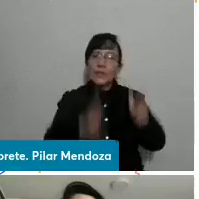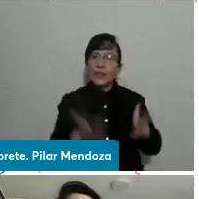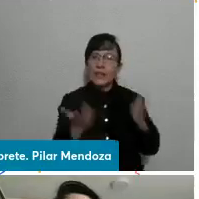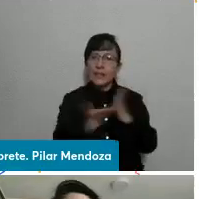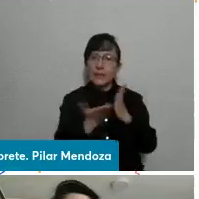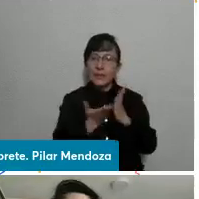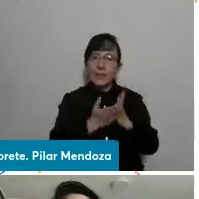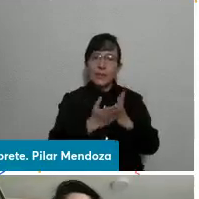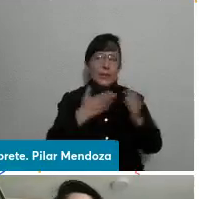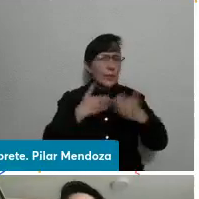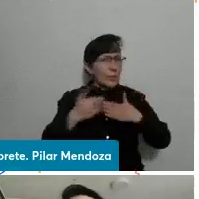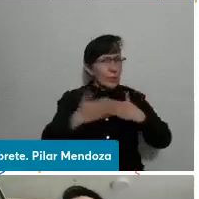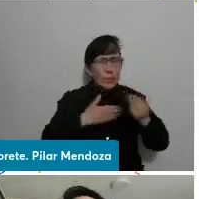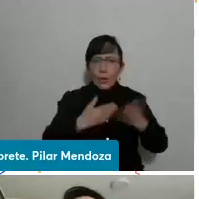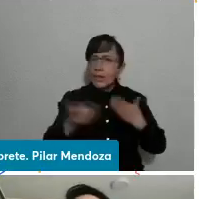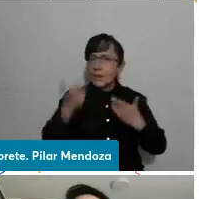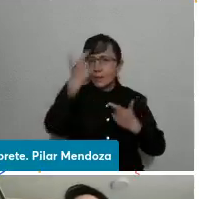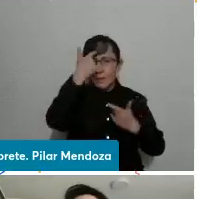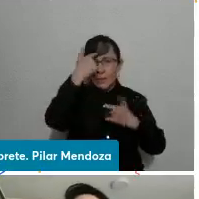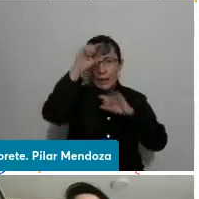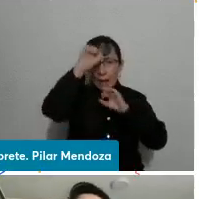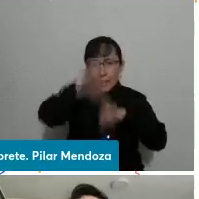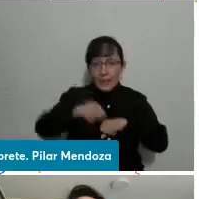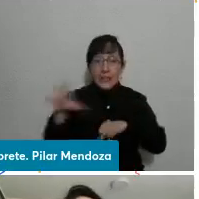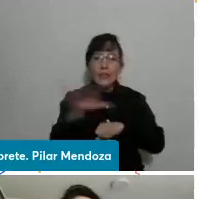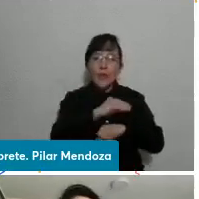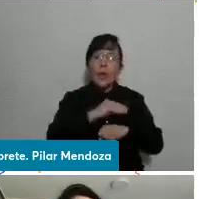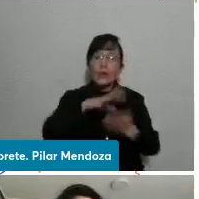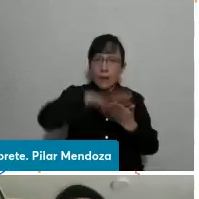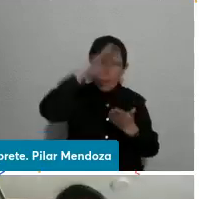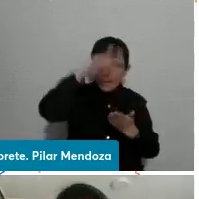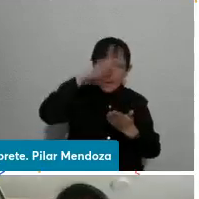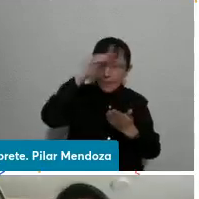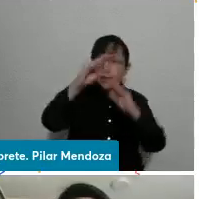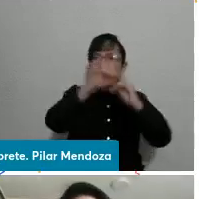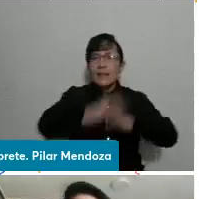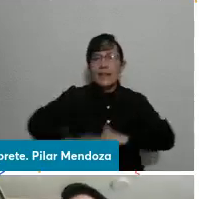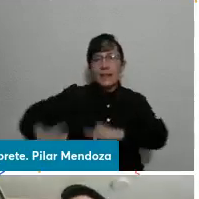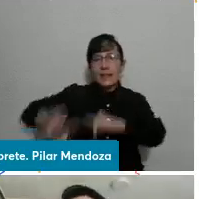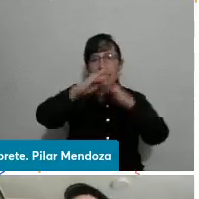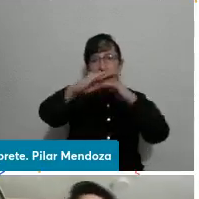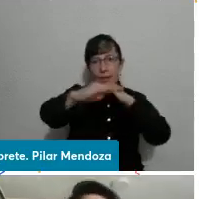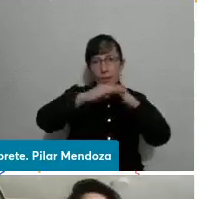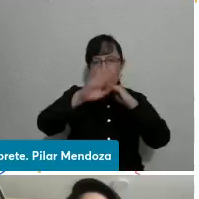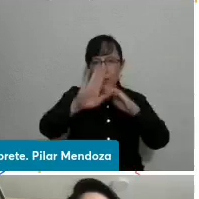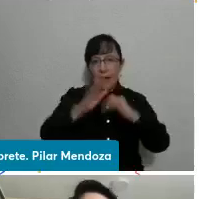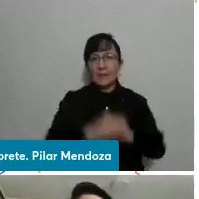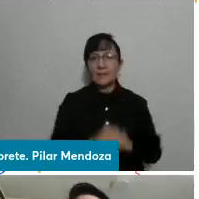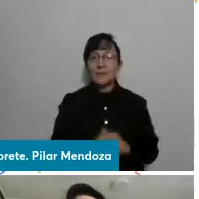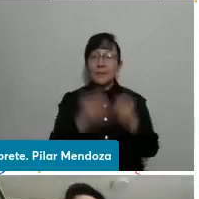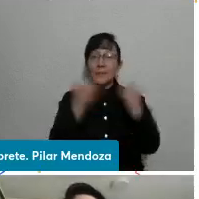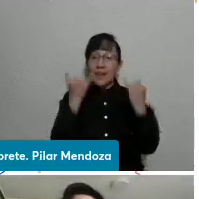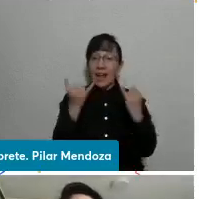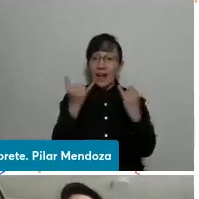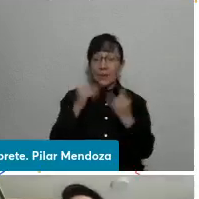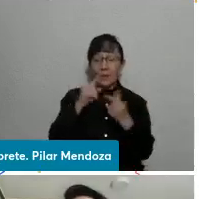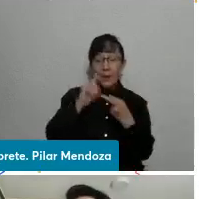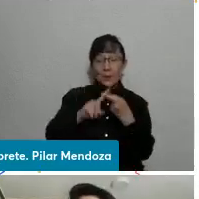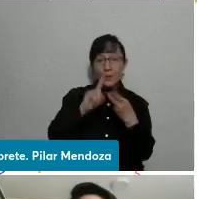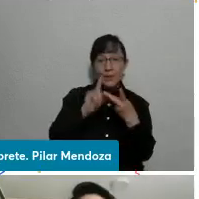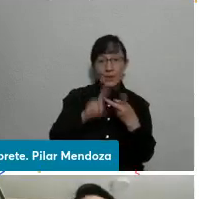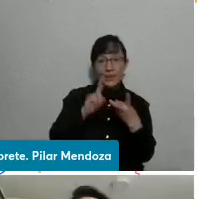sin importar sus capacidades, tengan un aprendizaje en igualdad de condiciones. El día de hoy tenemos tres